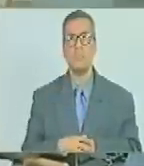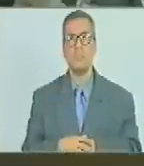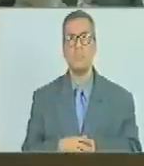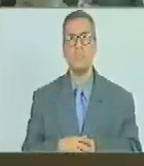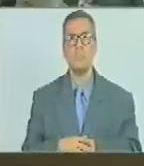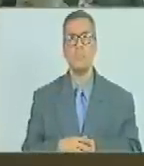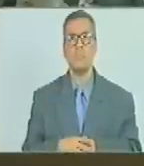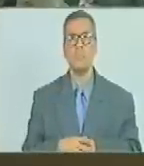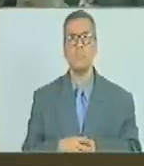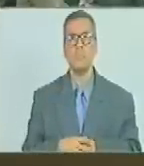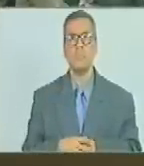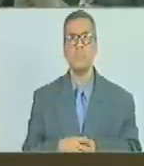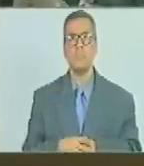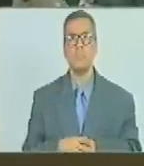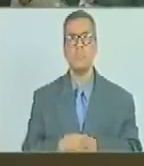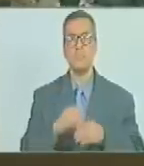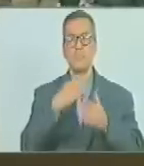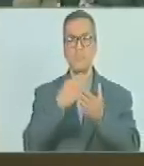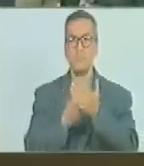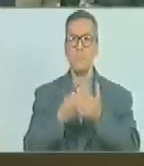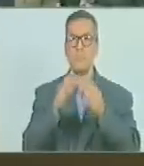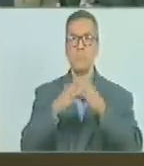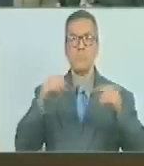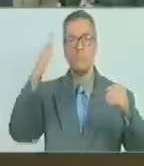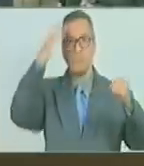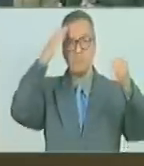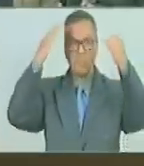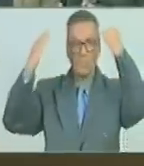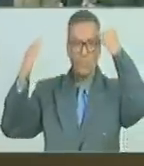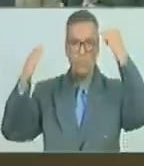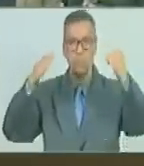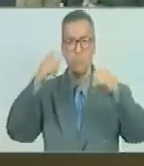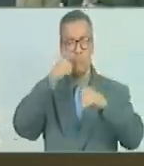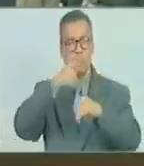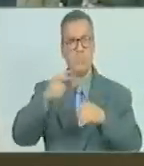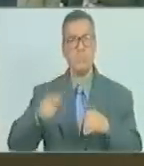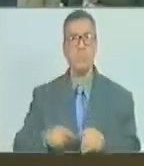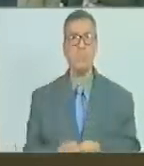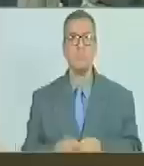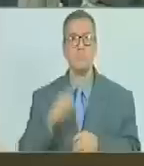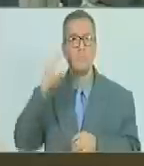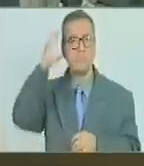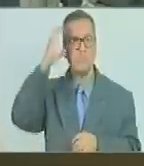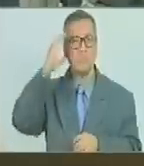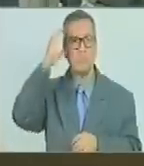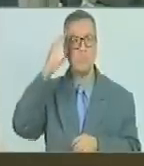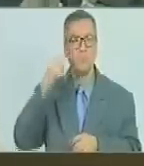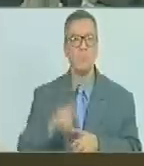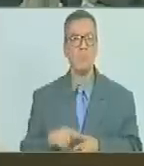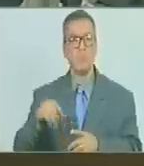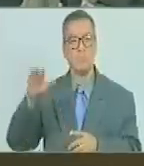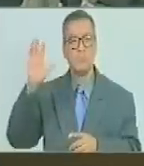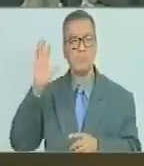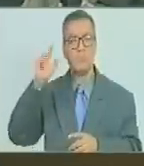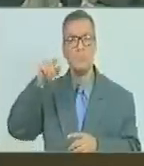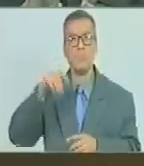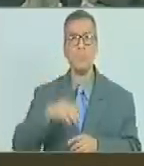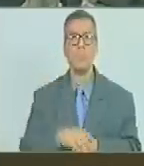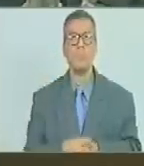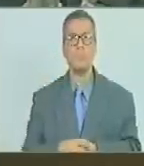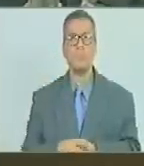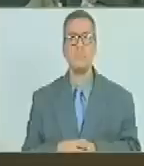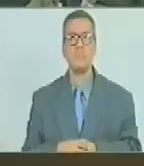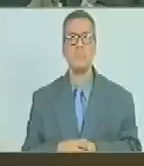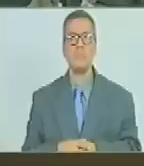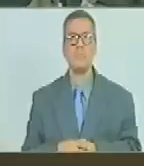Gracias a la inmensa sabiduría de este pueblo, a la conciencia, al compromiso y